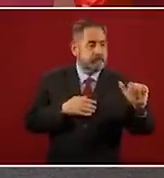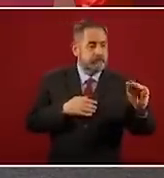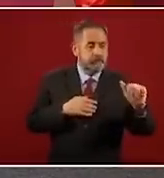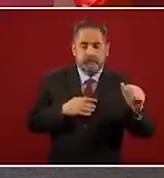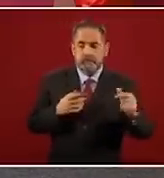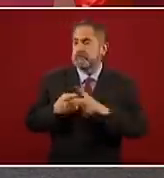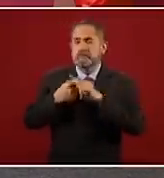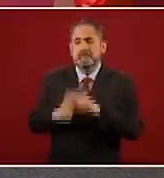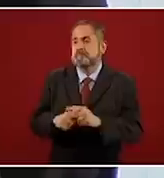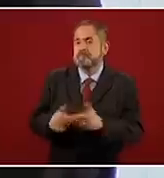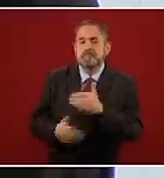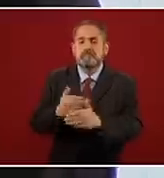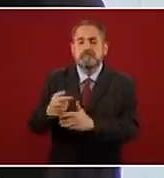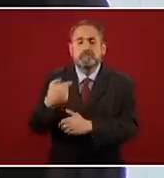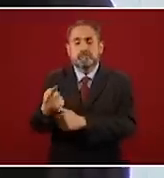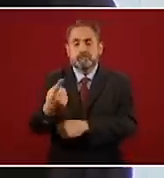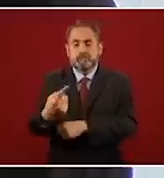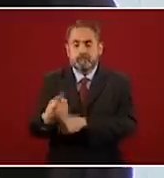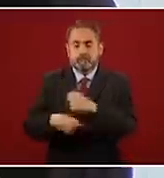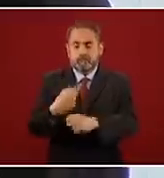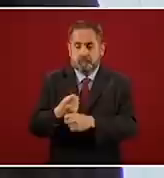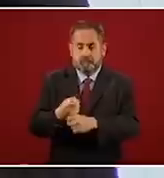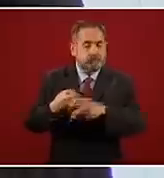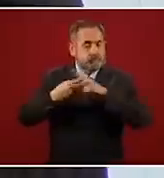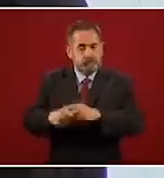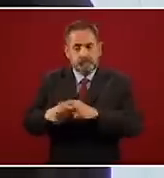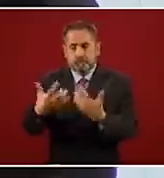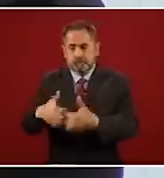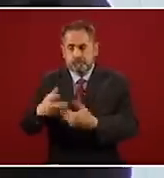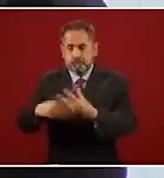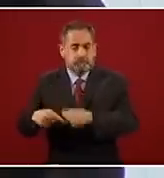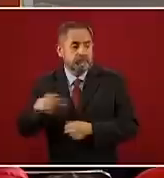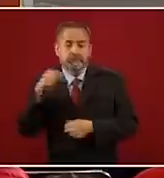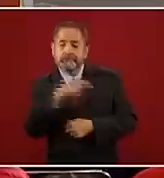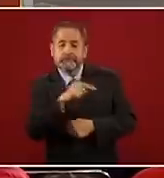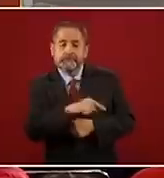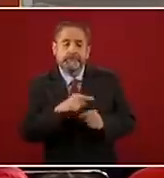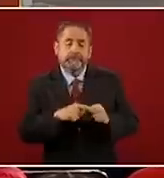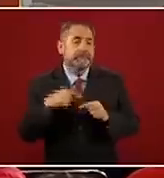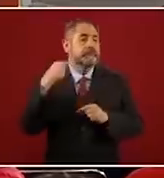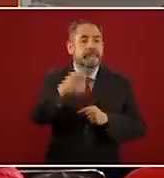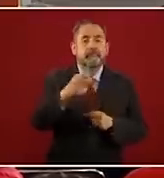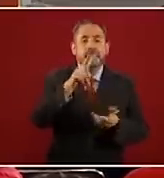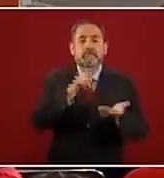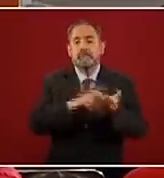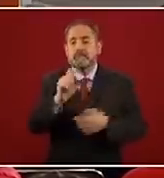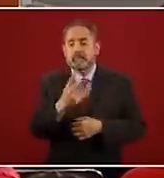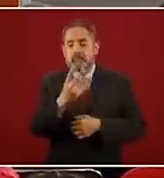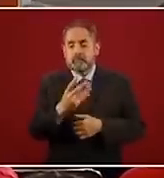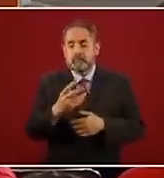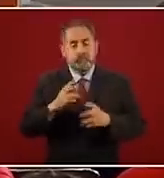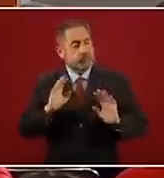en producción el próximo año. Ellos tienen considerada la producción hasta el 2024, pero